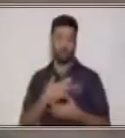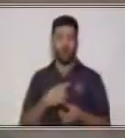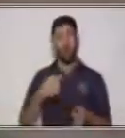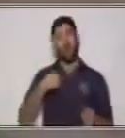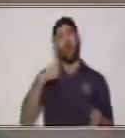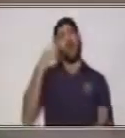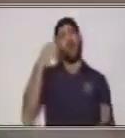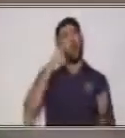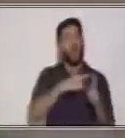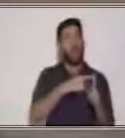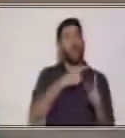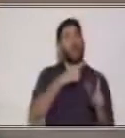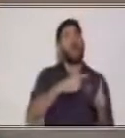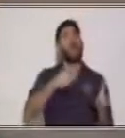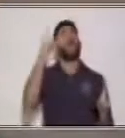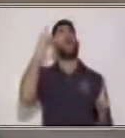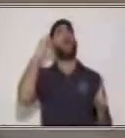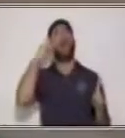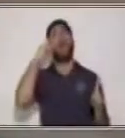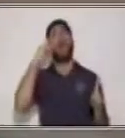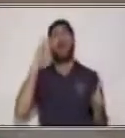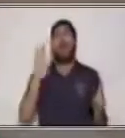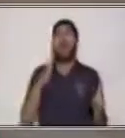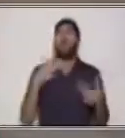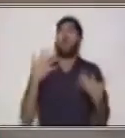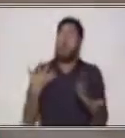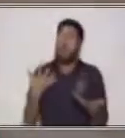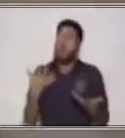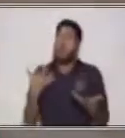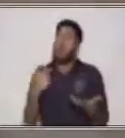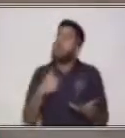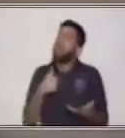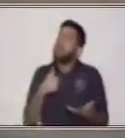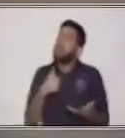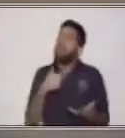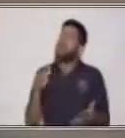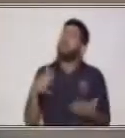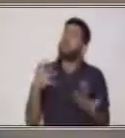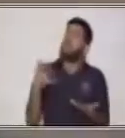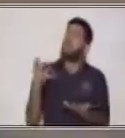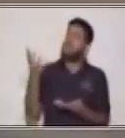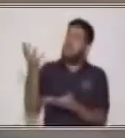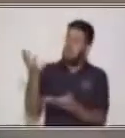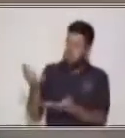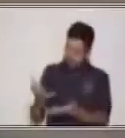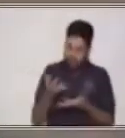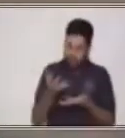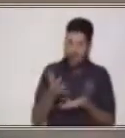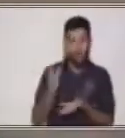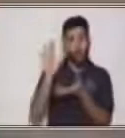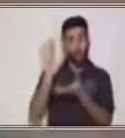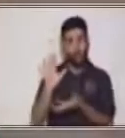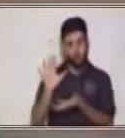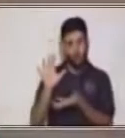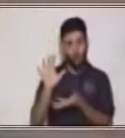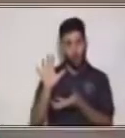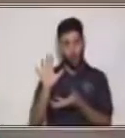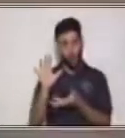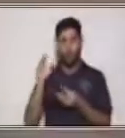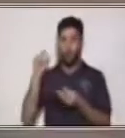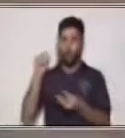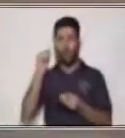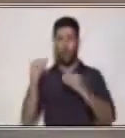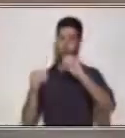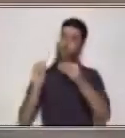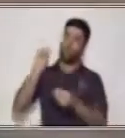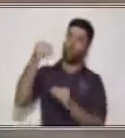a hacer para poder obtener, por ejemplo, decía ella, una muñeca, que es lo que más les